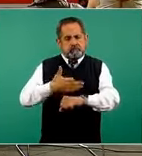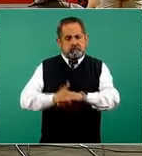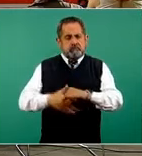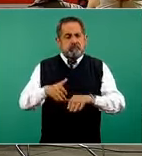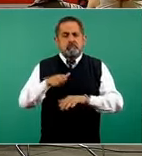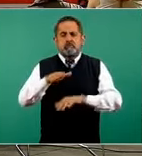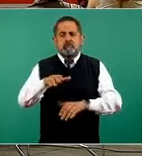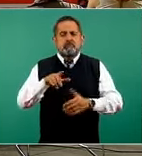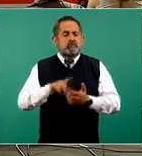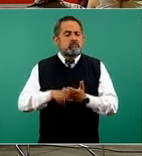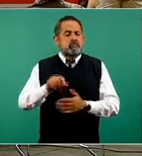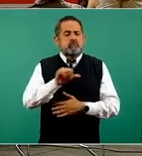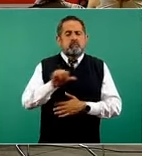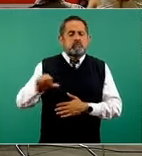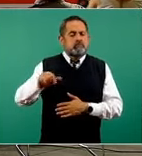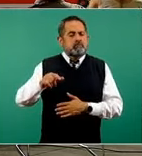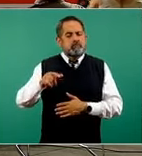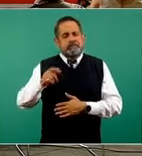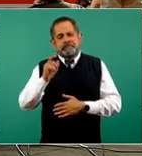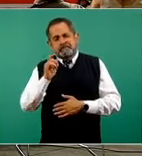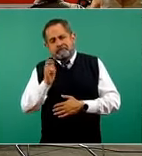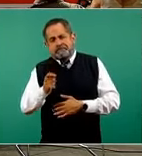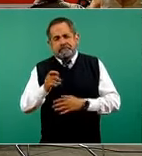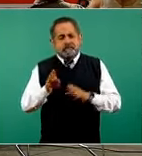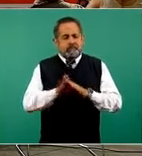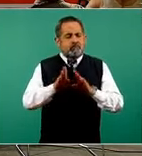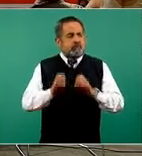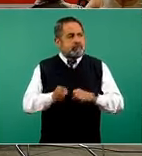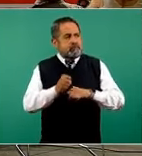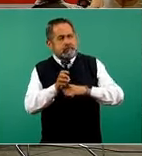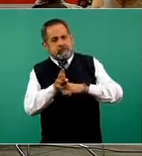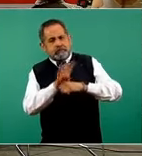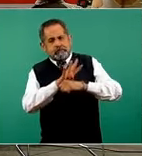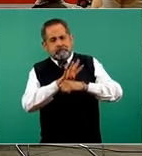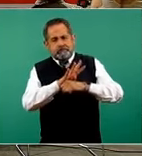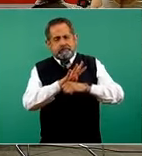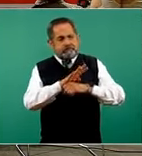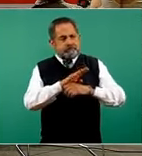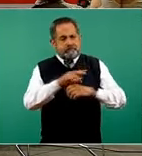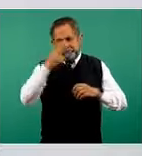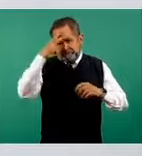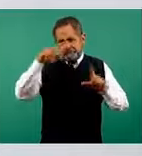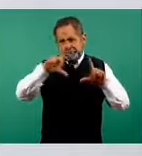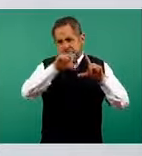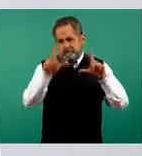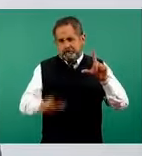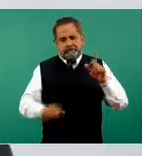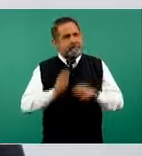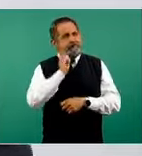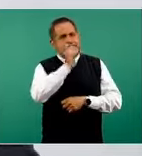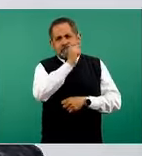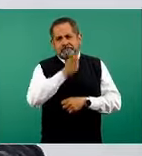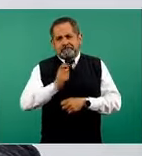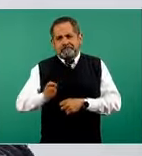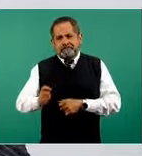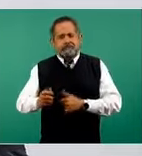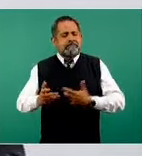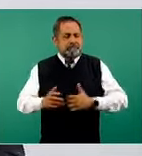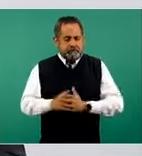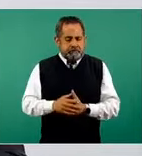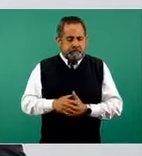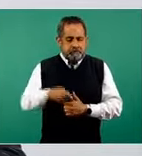sobre el comportamiento de la epidemia de COVID-19 en México. Estamos transmitiendo desde